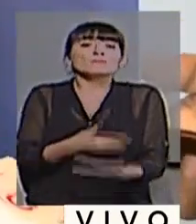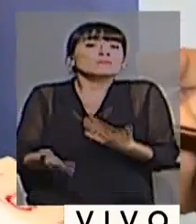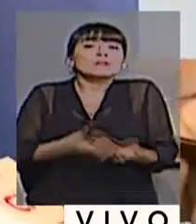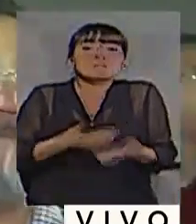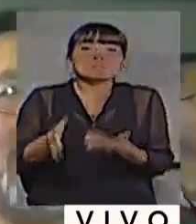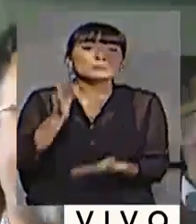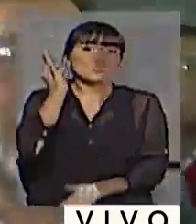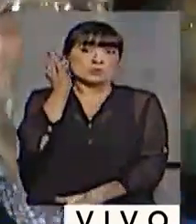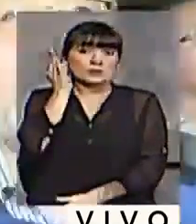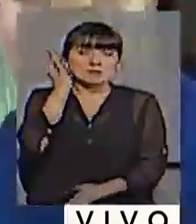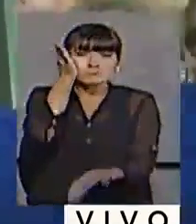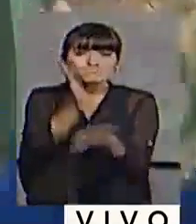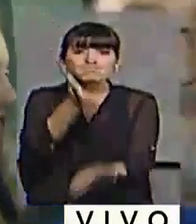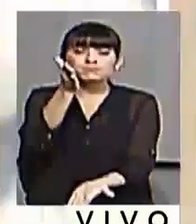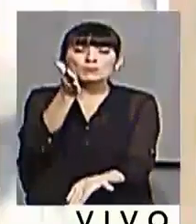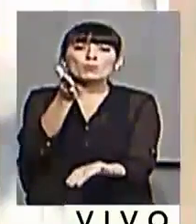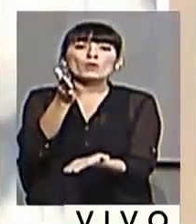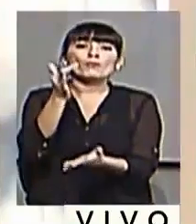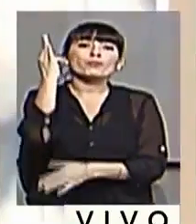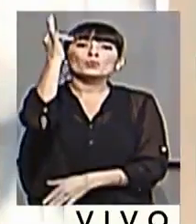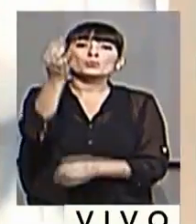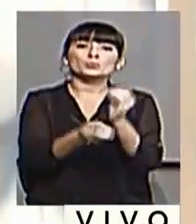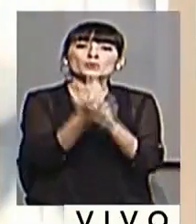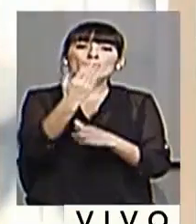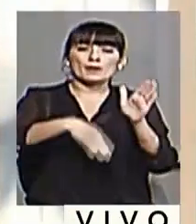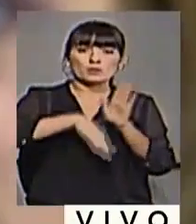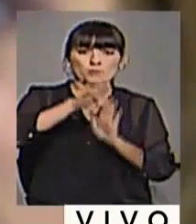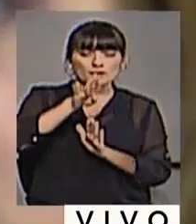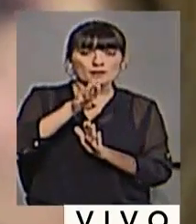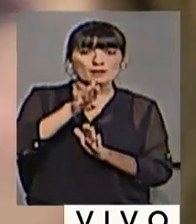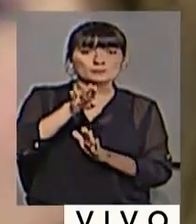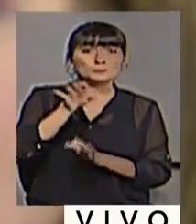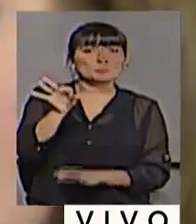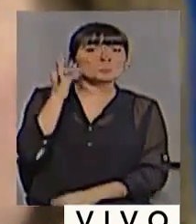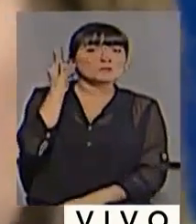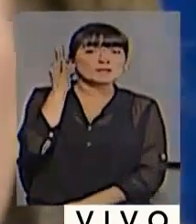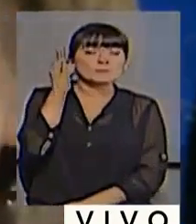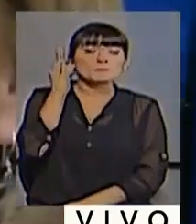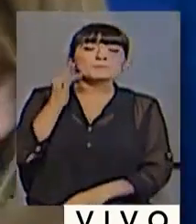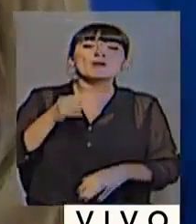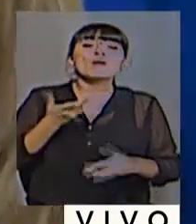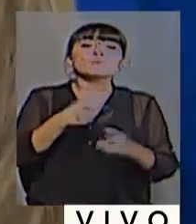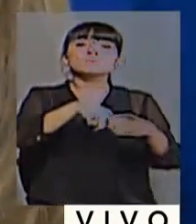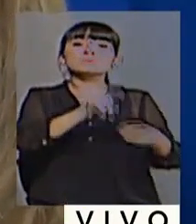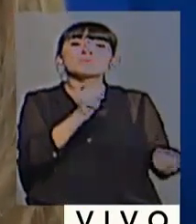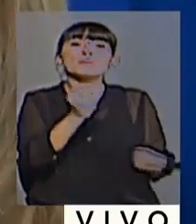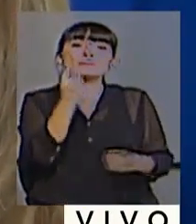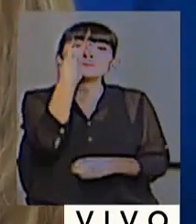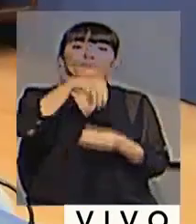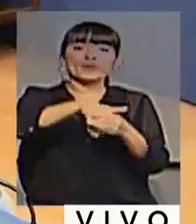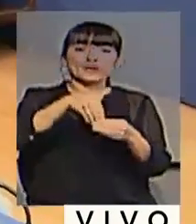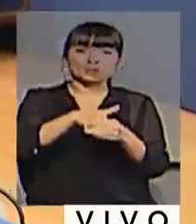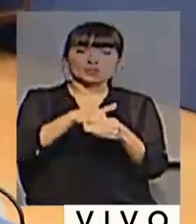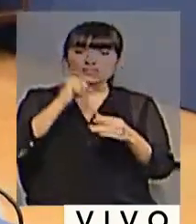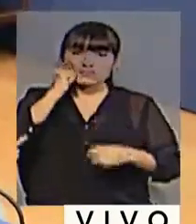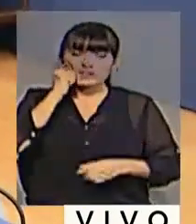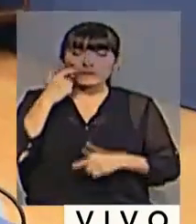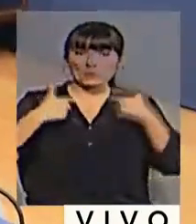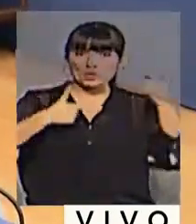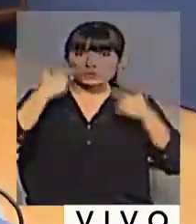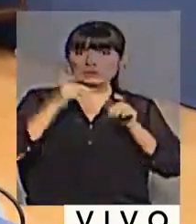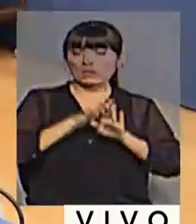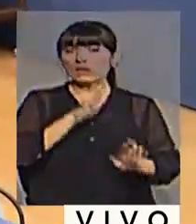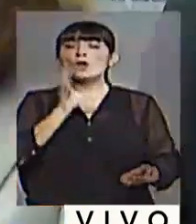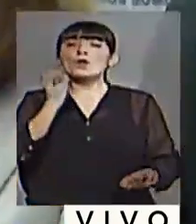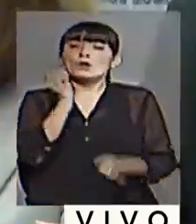Carolina Goich es determinante en el futuro de la nueva mayoría? ¿Desistirse de las primarias es un acto de soberbia política o parte de una